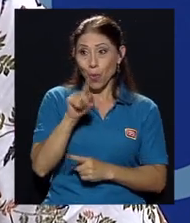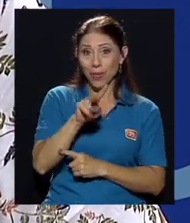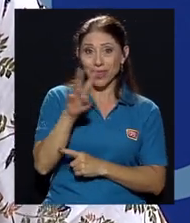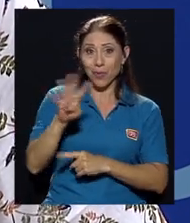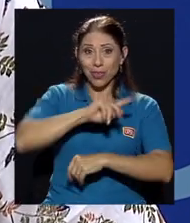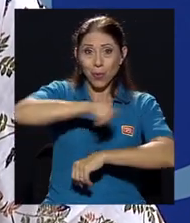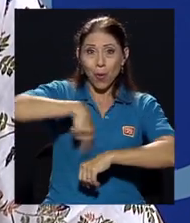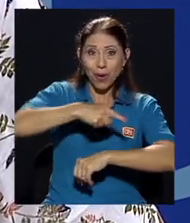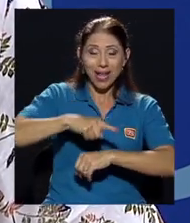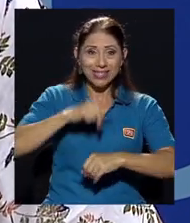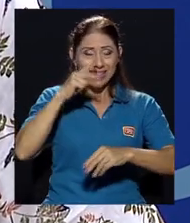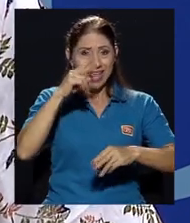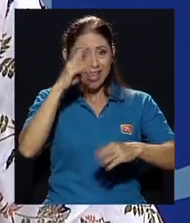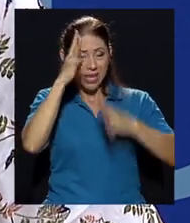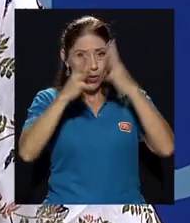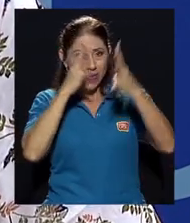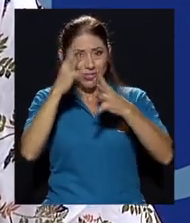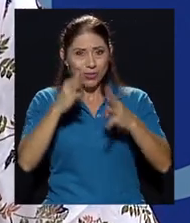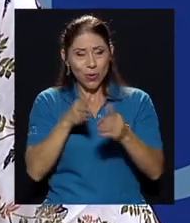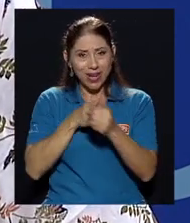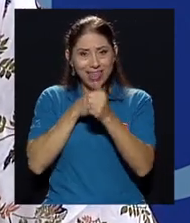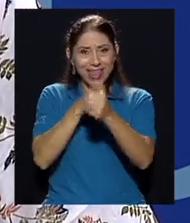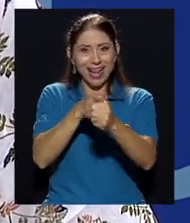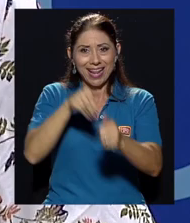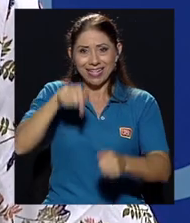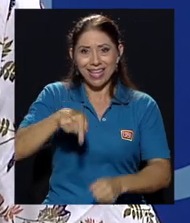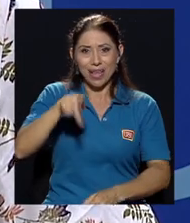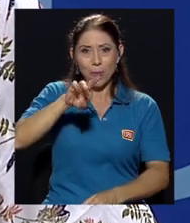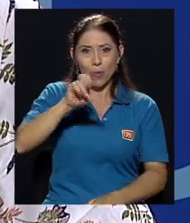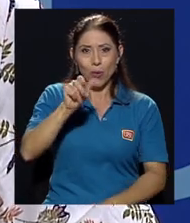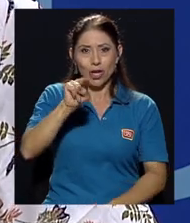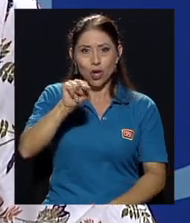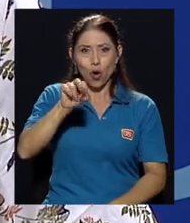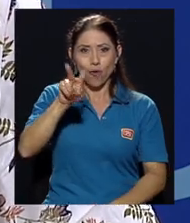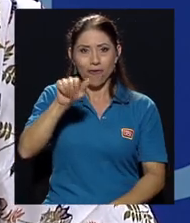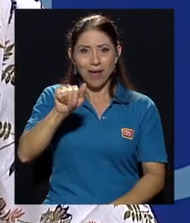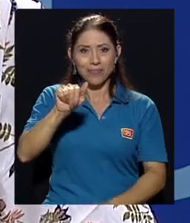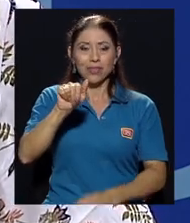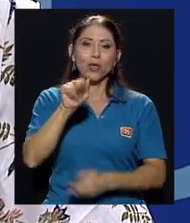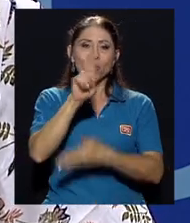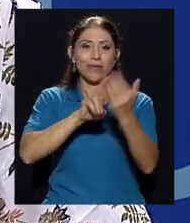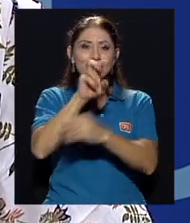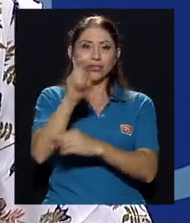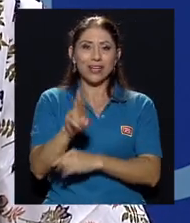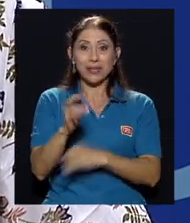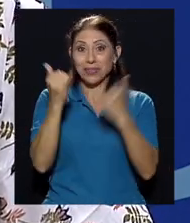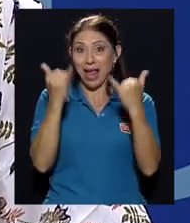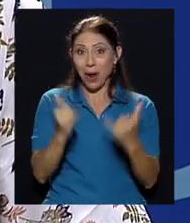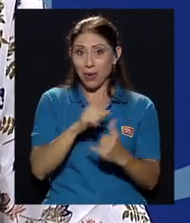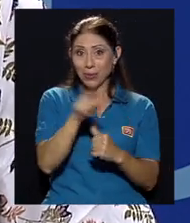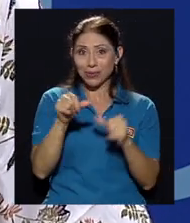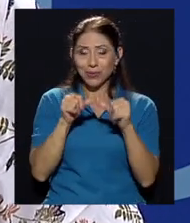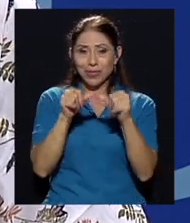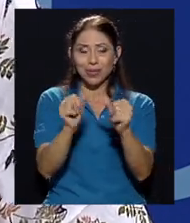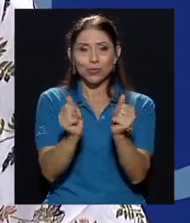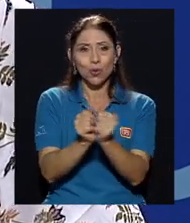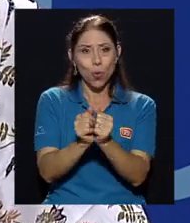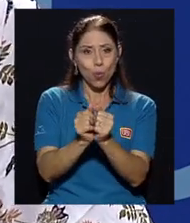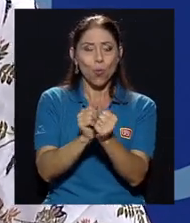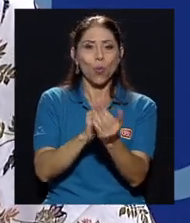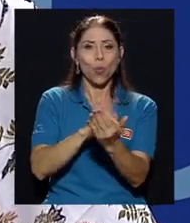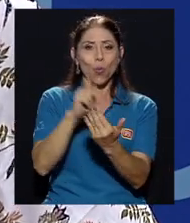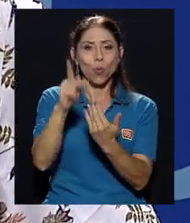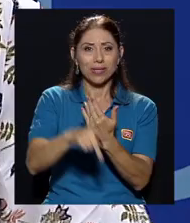24 horas de innovación lideradas acá en nuestro país por proinnova de la ugr los dejamos a continuación en la programación en la